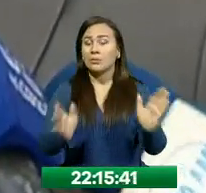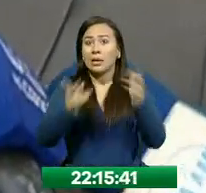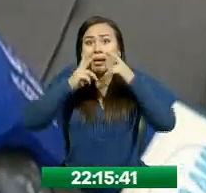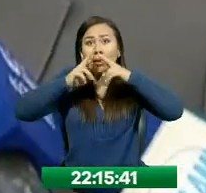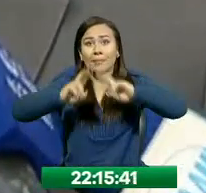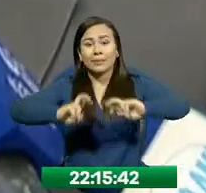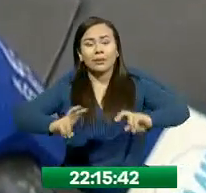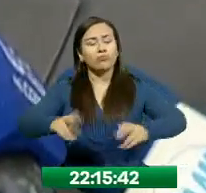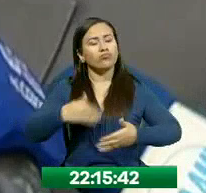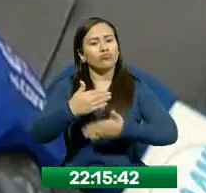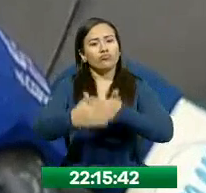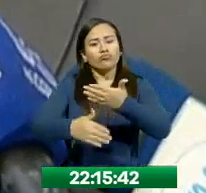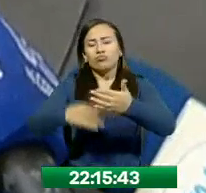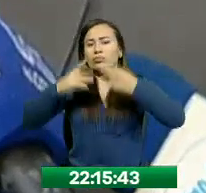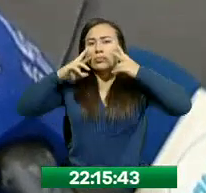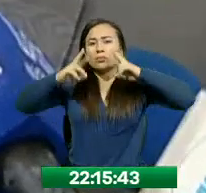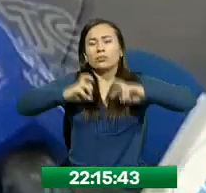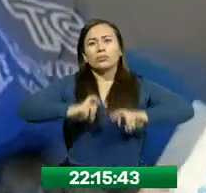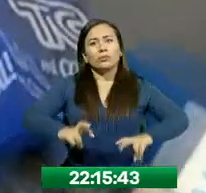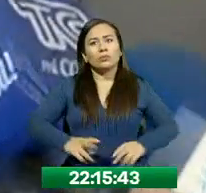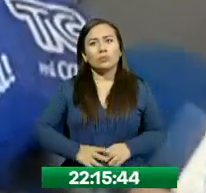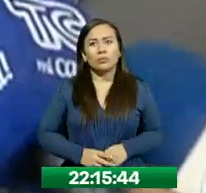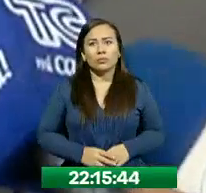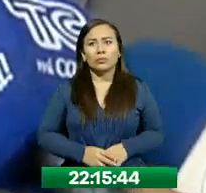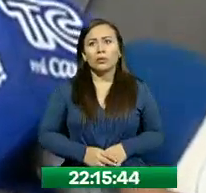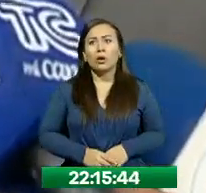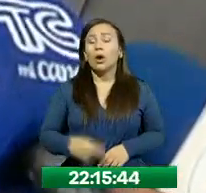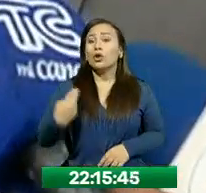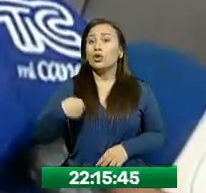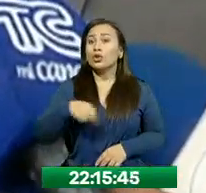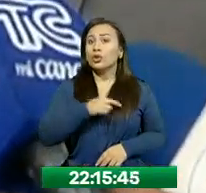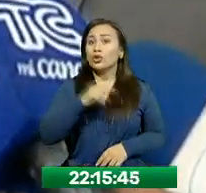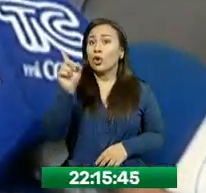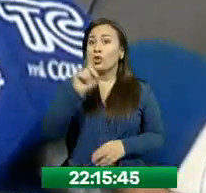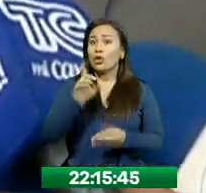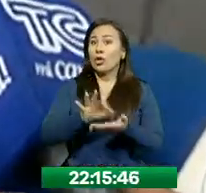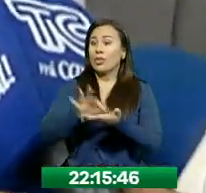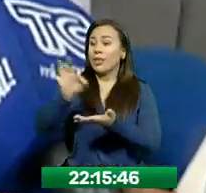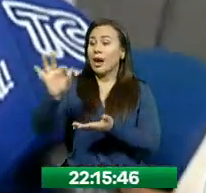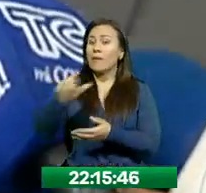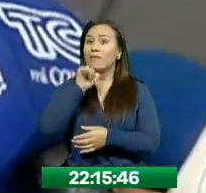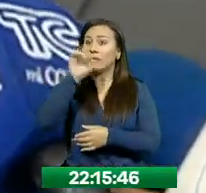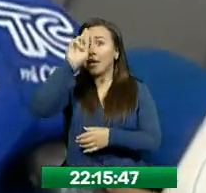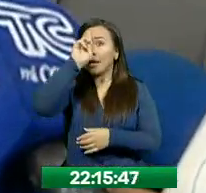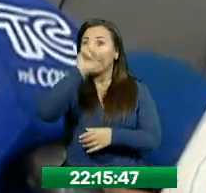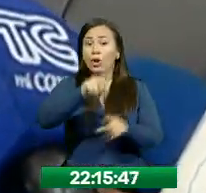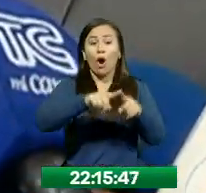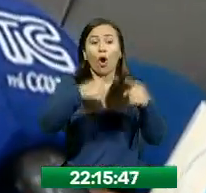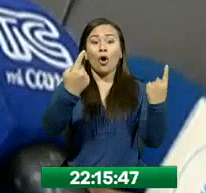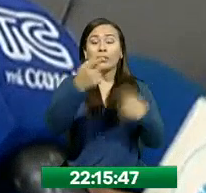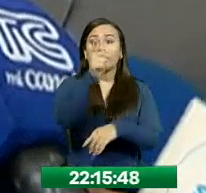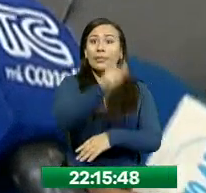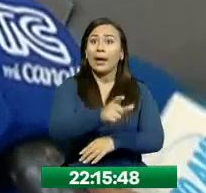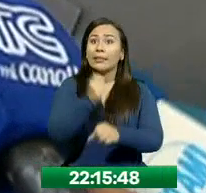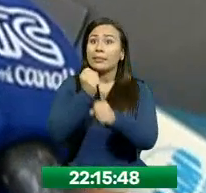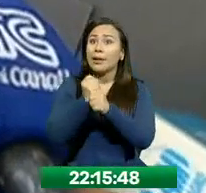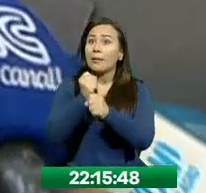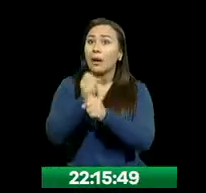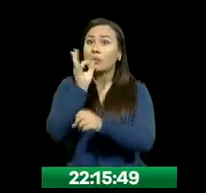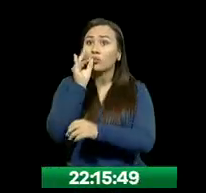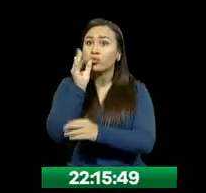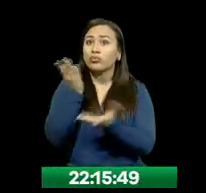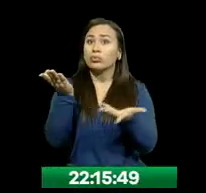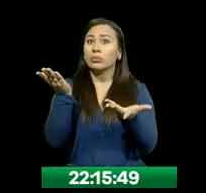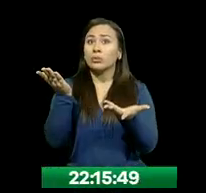vamos a llegar hasta las últimas consecuencias porque vamos a sentar un precedente. No vamos a permitir que se atente ni contra la vida ni contra la autoridad de los miembros de la Comisión de